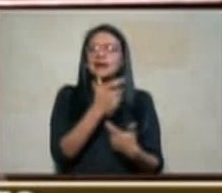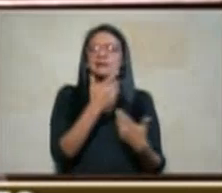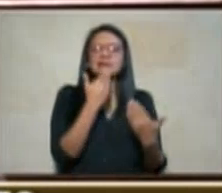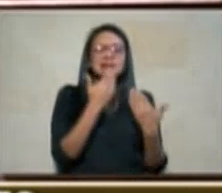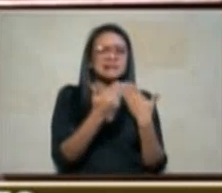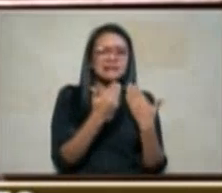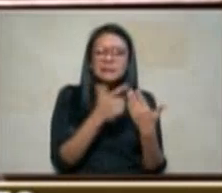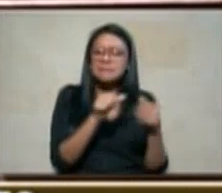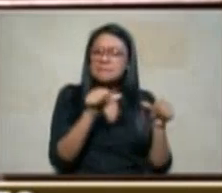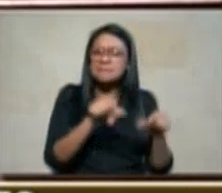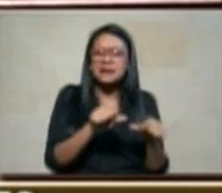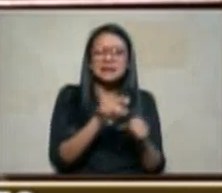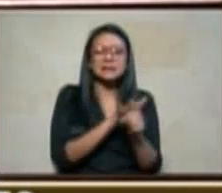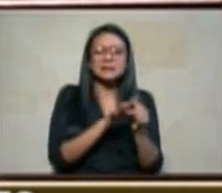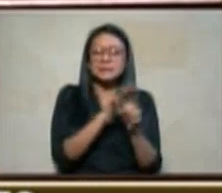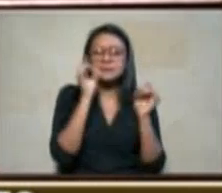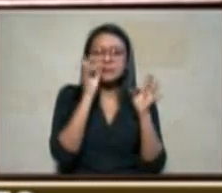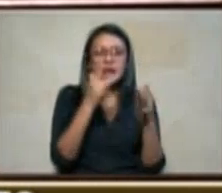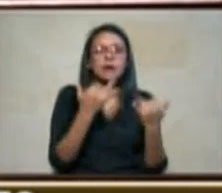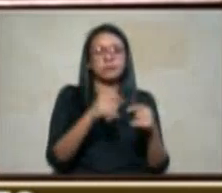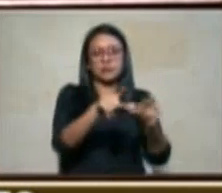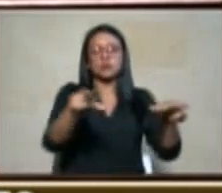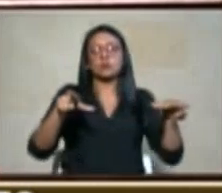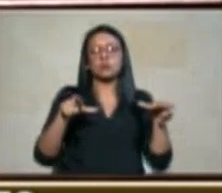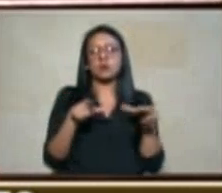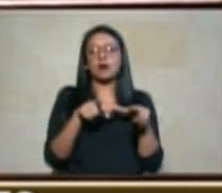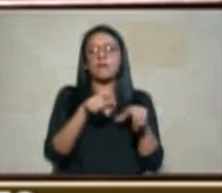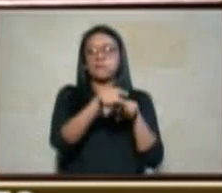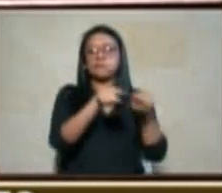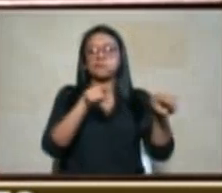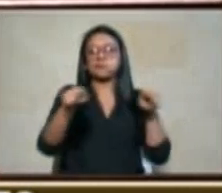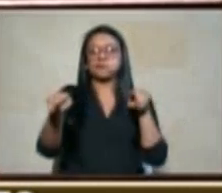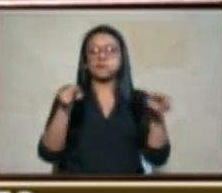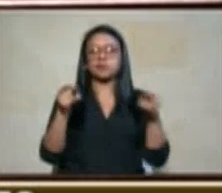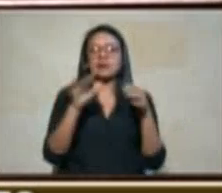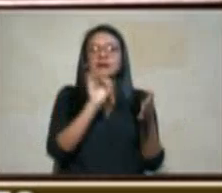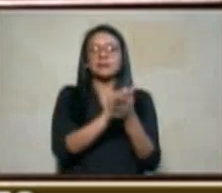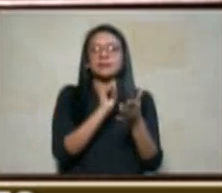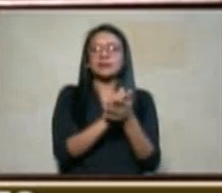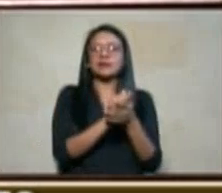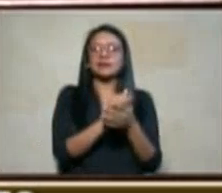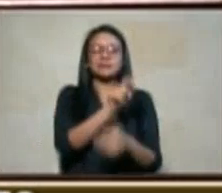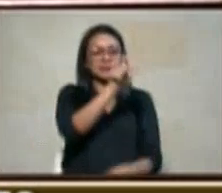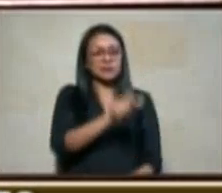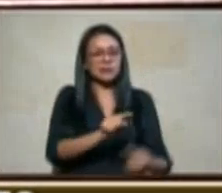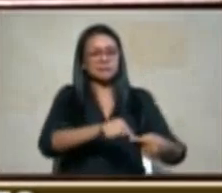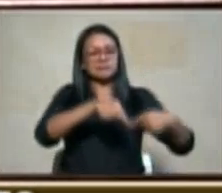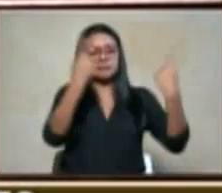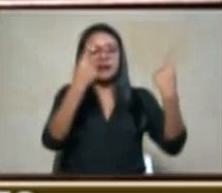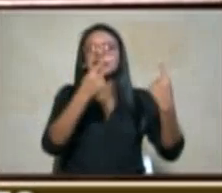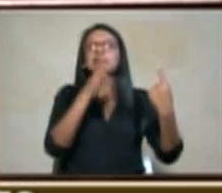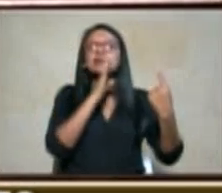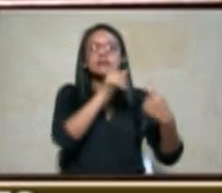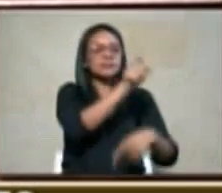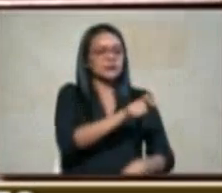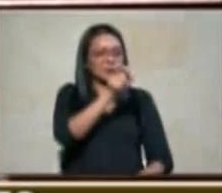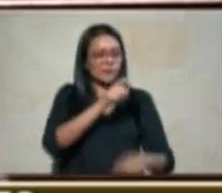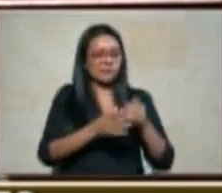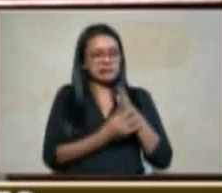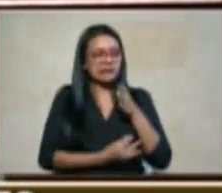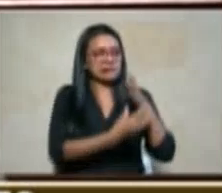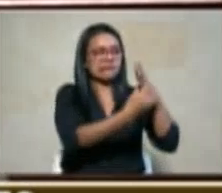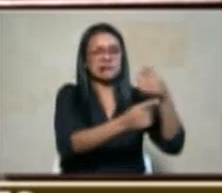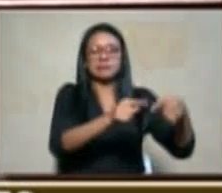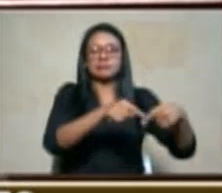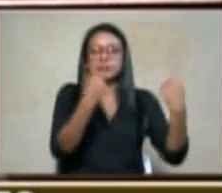pobres. En esta zona hemos encontrado que en muchos casos los enfrentamientos son entre personas pobres. Y allí